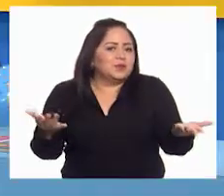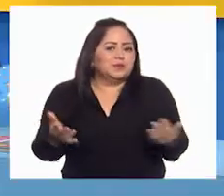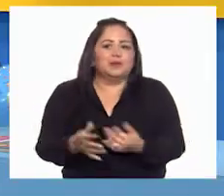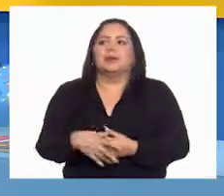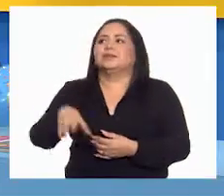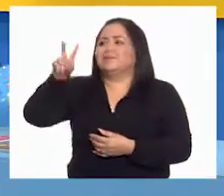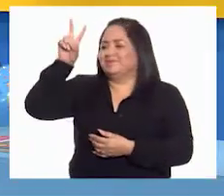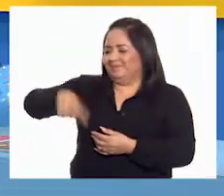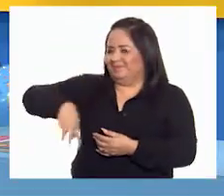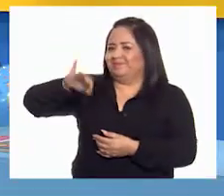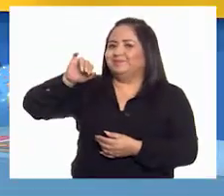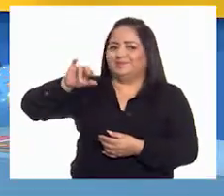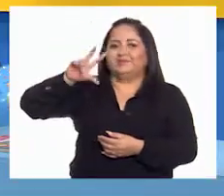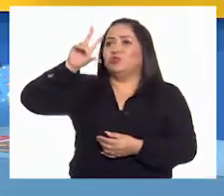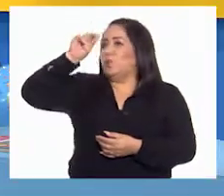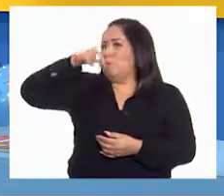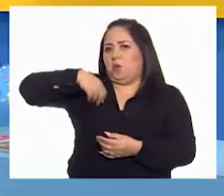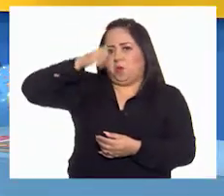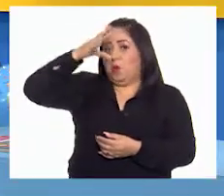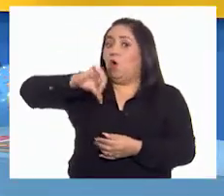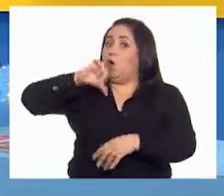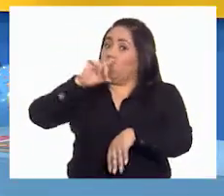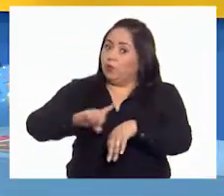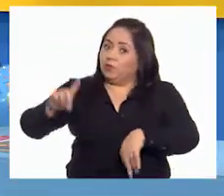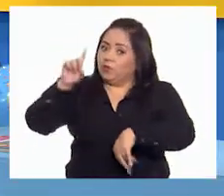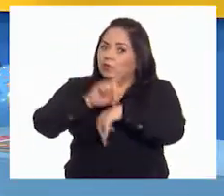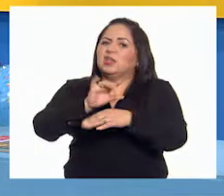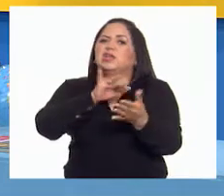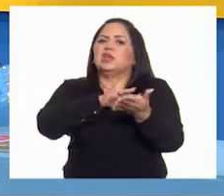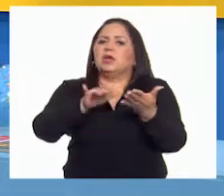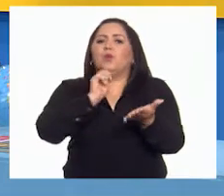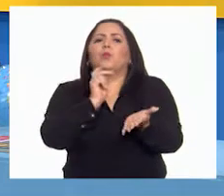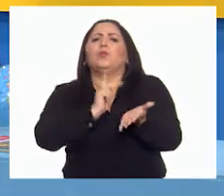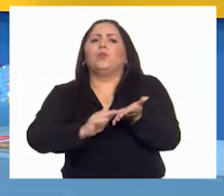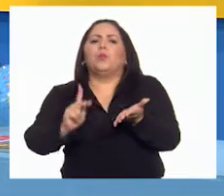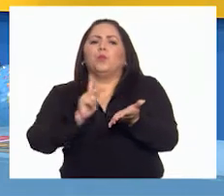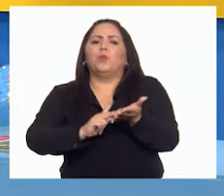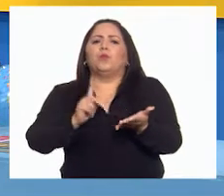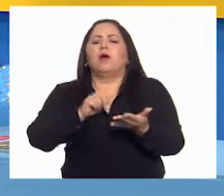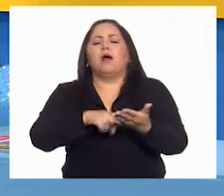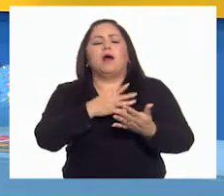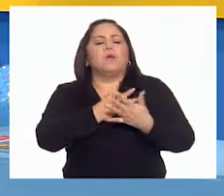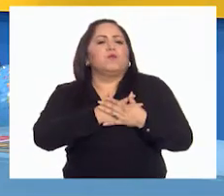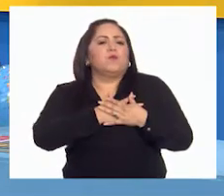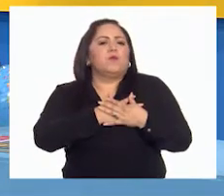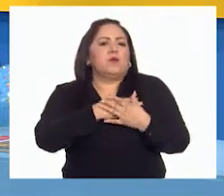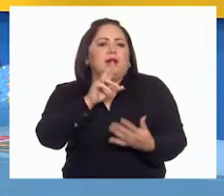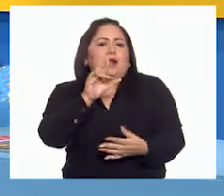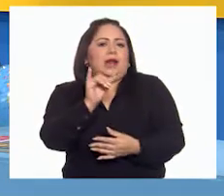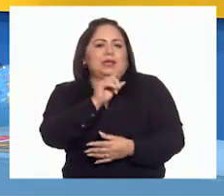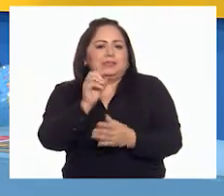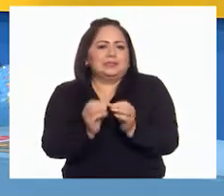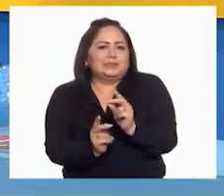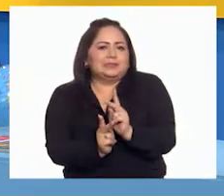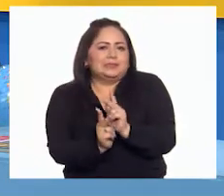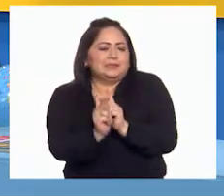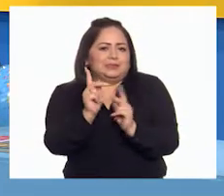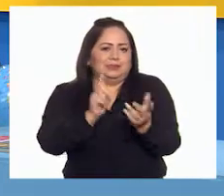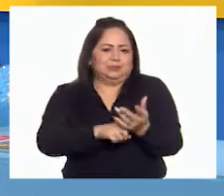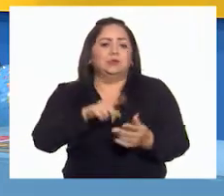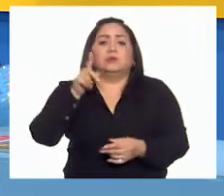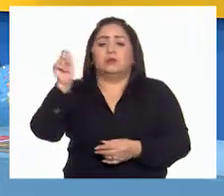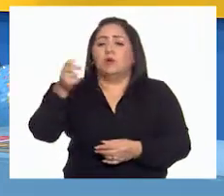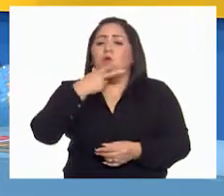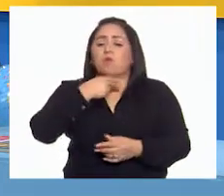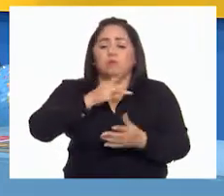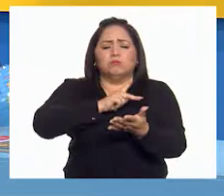Por supuesto que no, María. El día de hoy leeremos el poema de Amorosa Raíz, de Alí Chumacero, uno